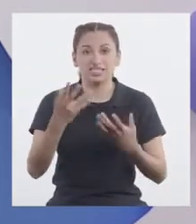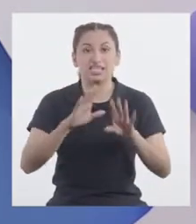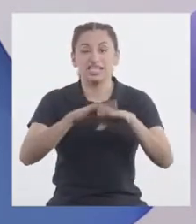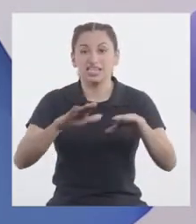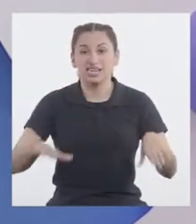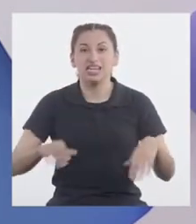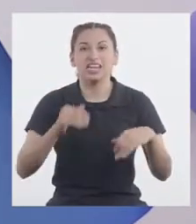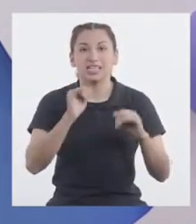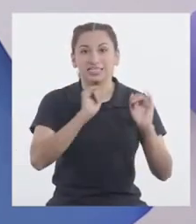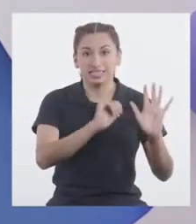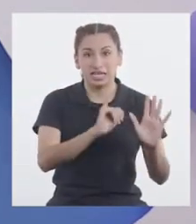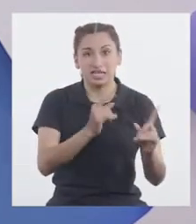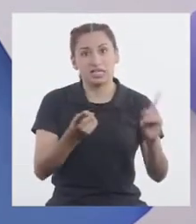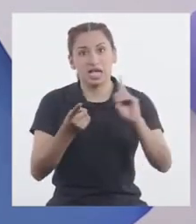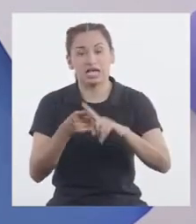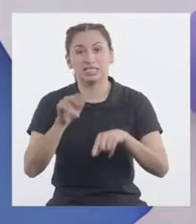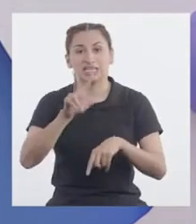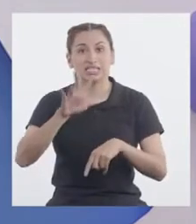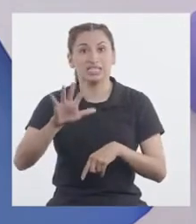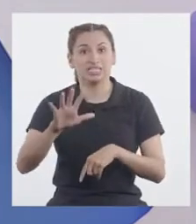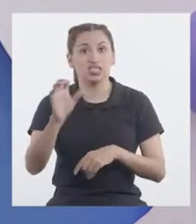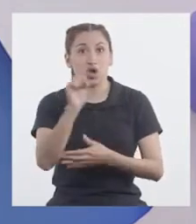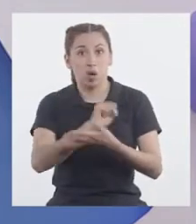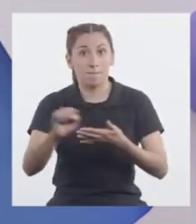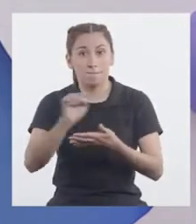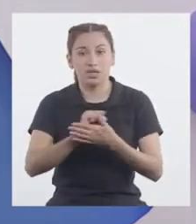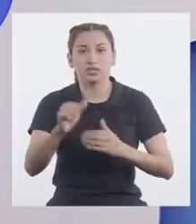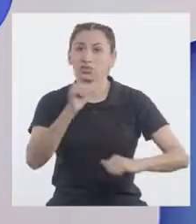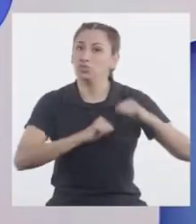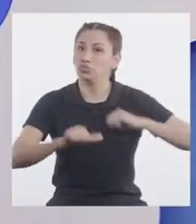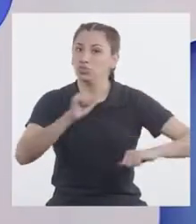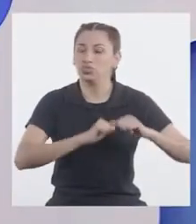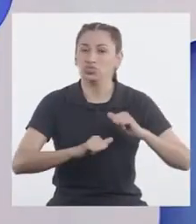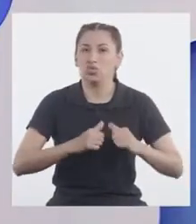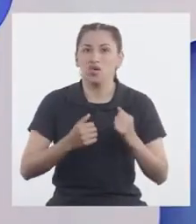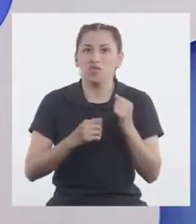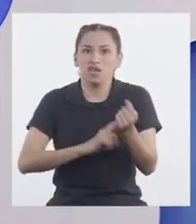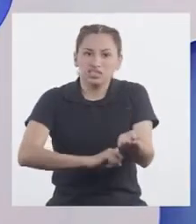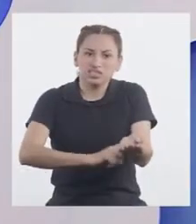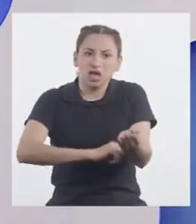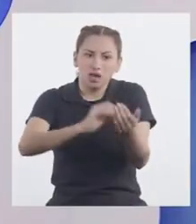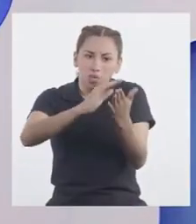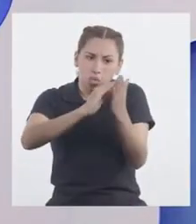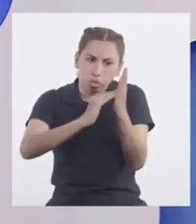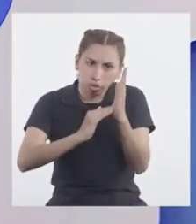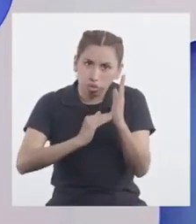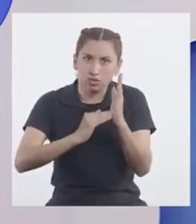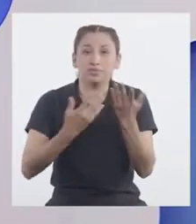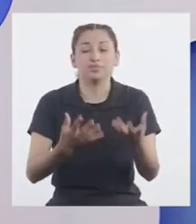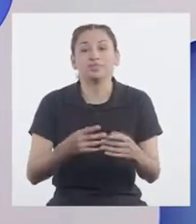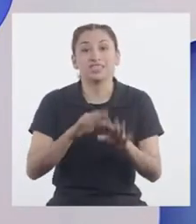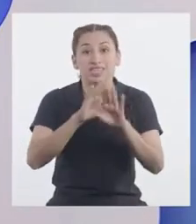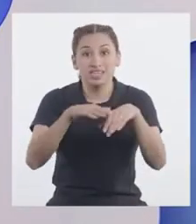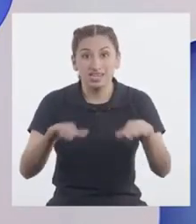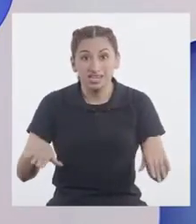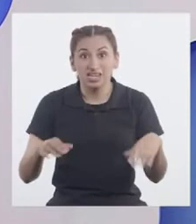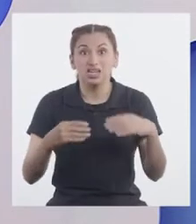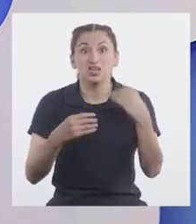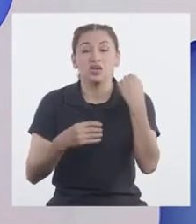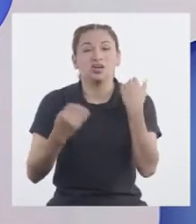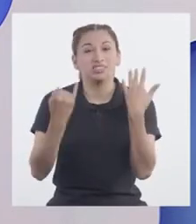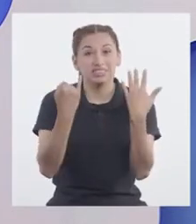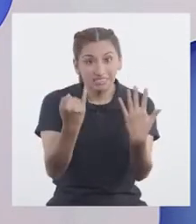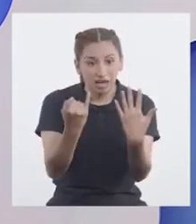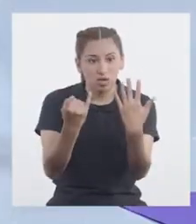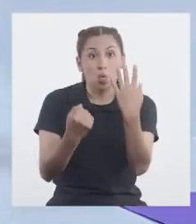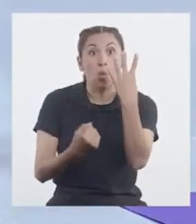y niños entre 6 y 35 meses sufren de anemia. Es decir, por cada 10 niñas y niños, 4